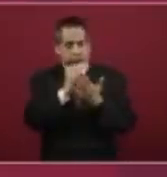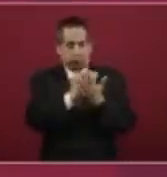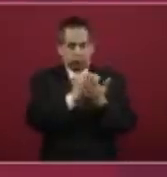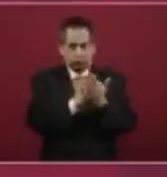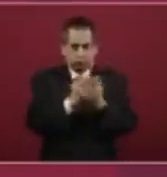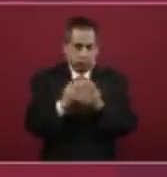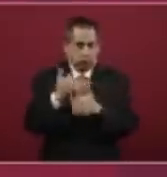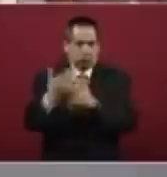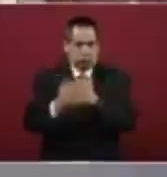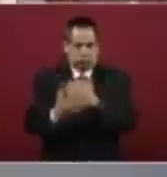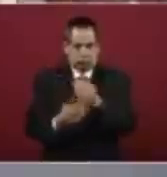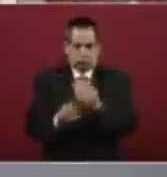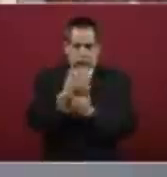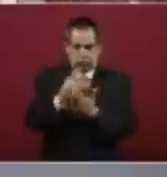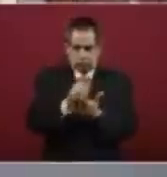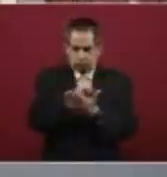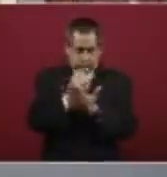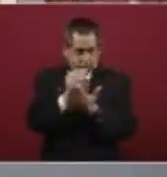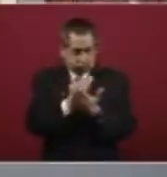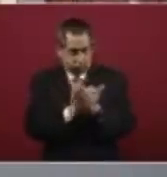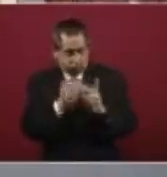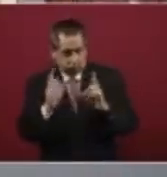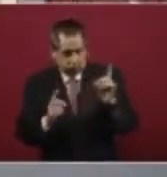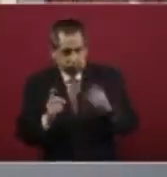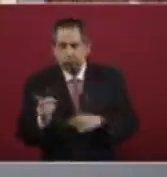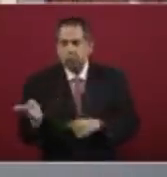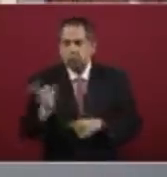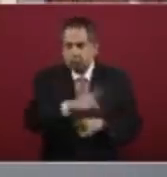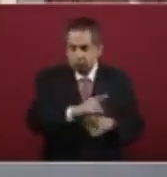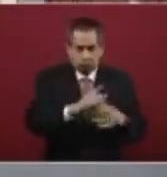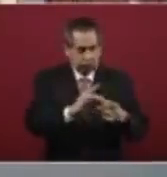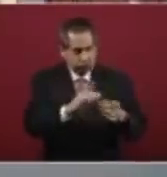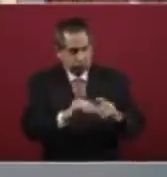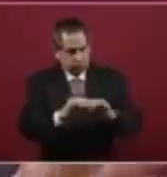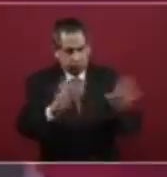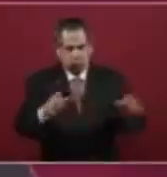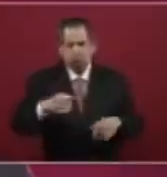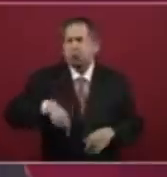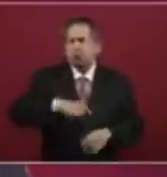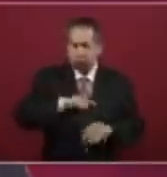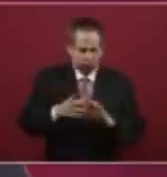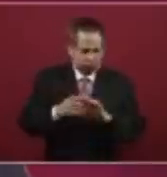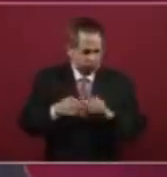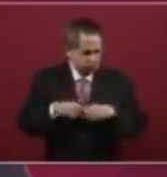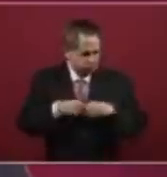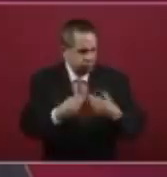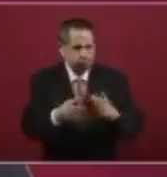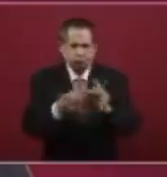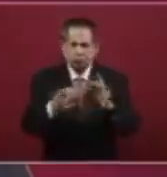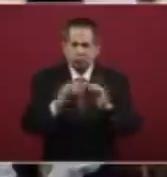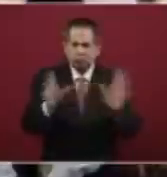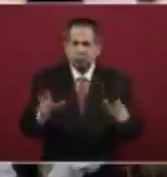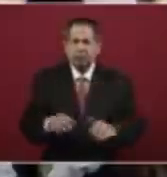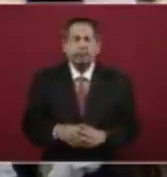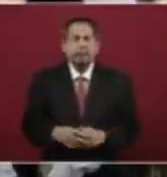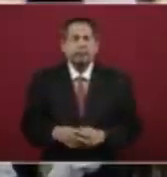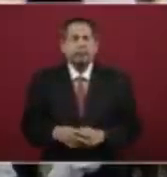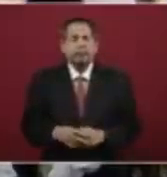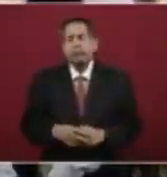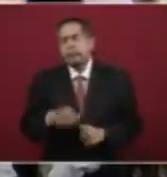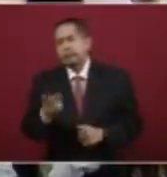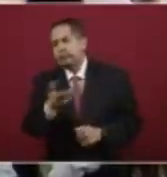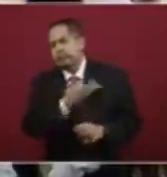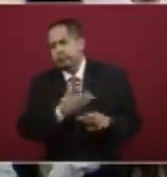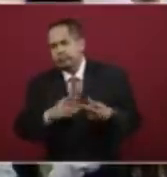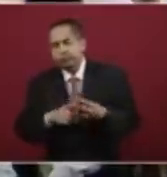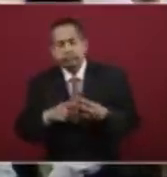disposiciones en las reformas, que se aclare. Estamos en la mejor disposición de eso. Presidente, y la segunda pregunta,